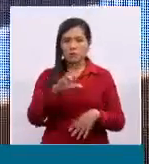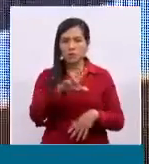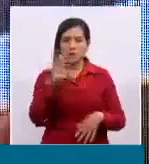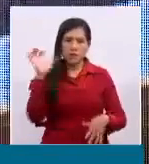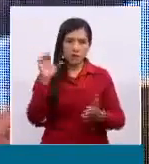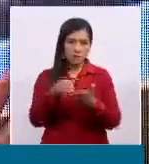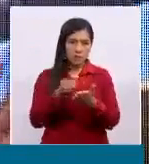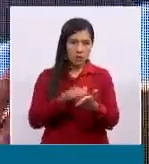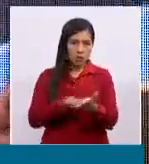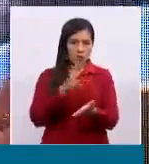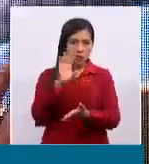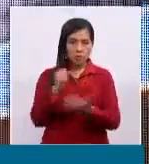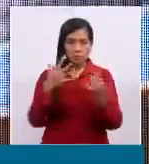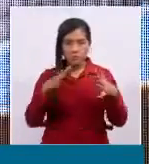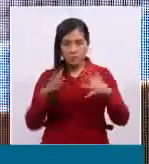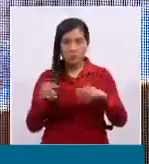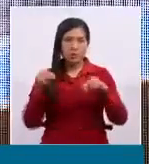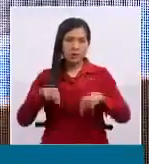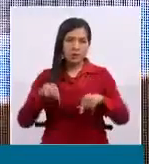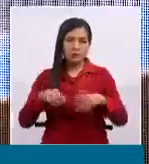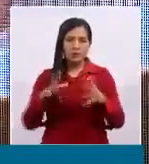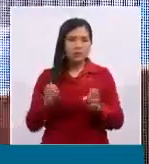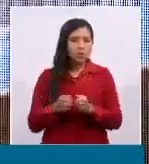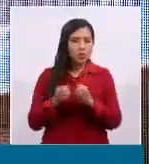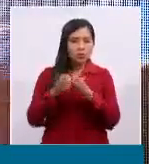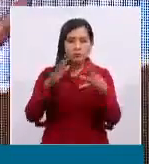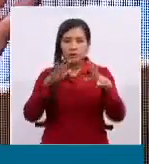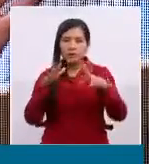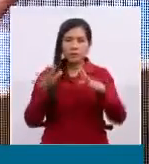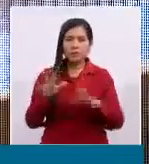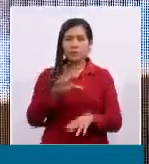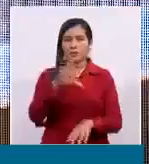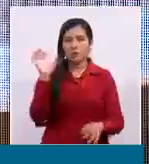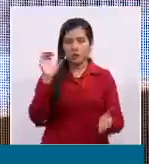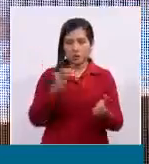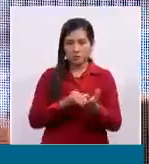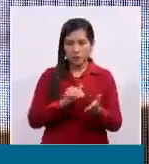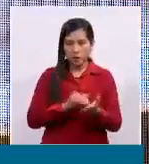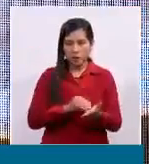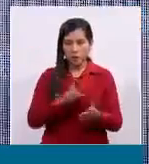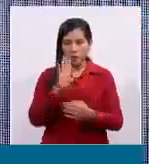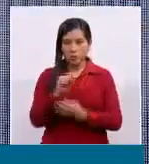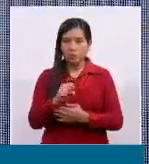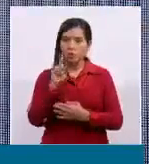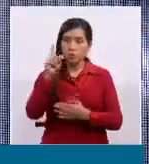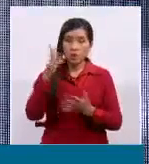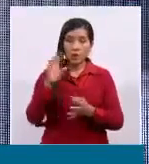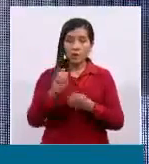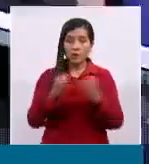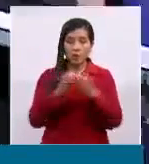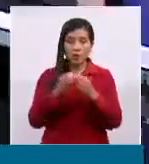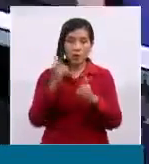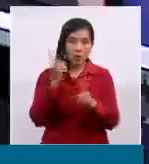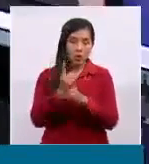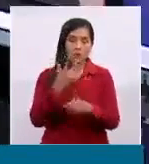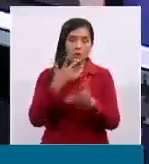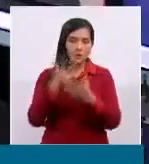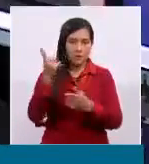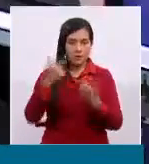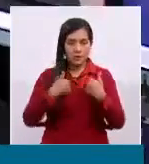de bolivianos en esta gestión, más o menos. Estoy sacando a ojo de buen cubero, usted quizás tiene los datos, Gonzalo, más